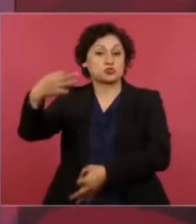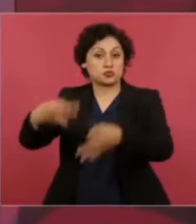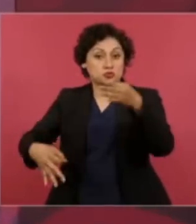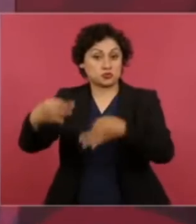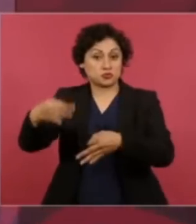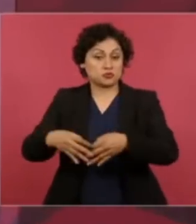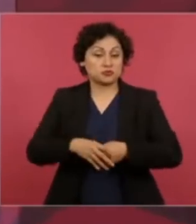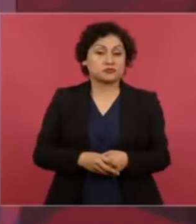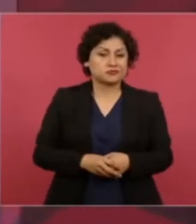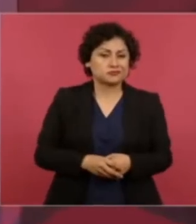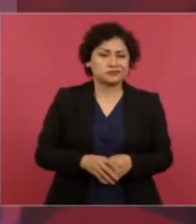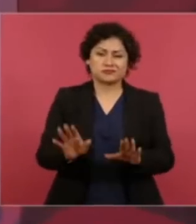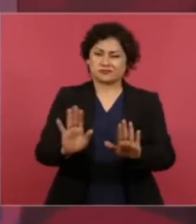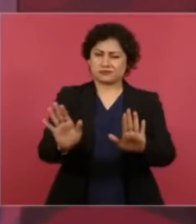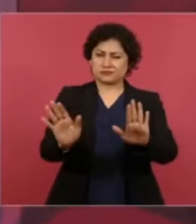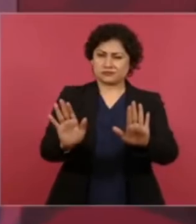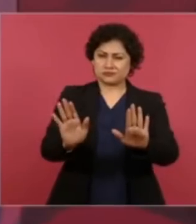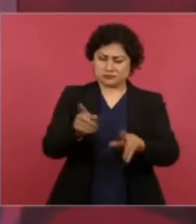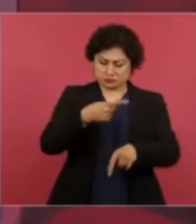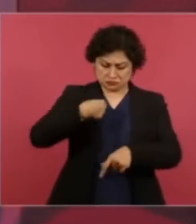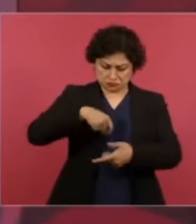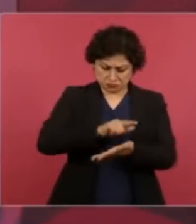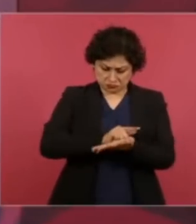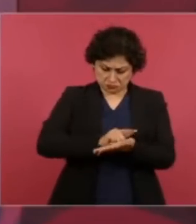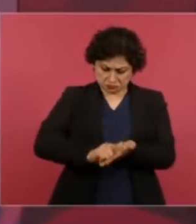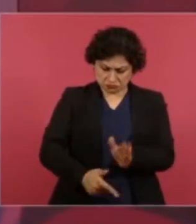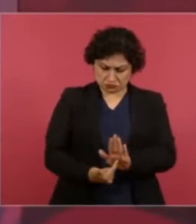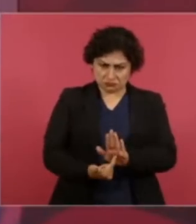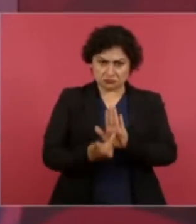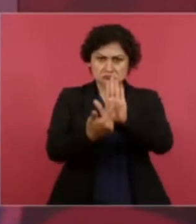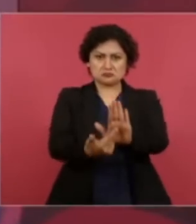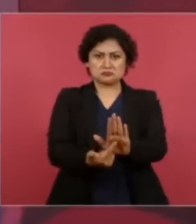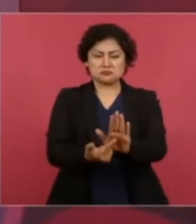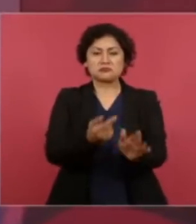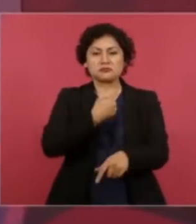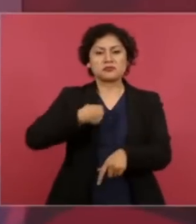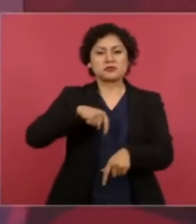No hay que dar ningún motivo, no testerearlos